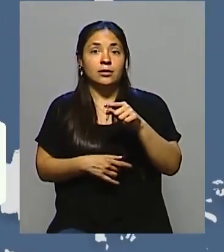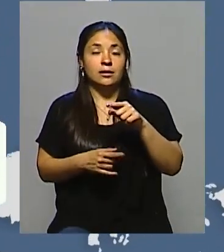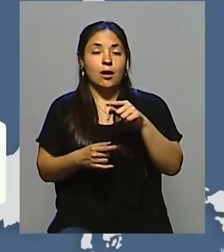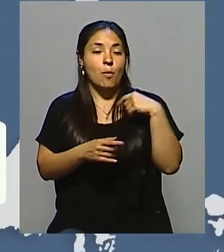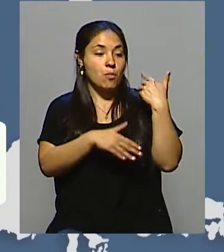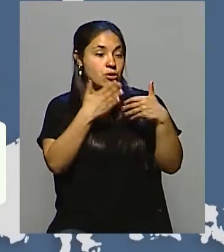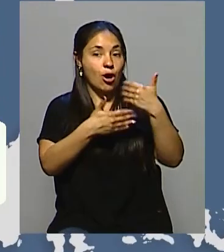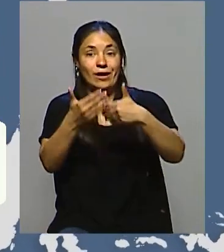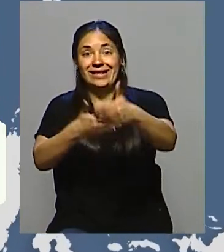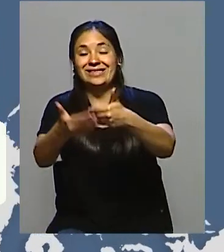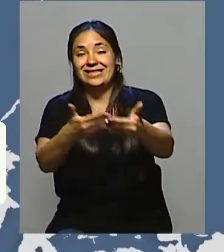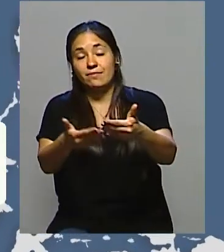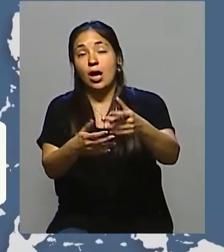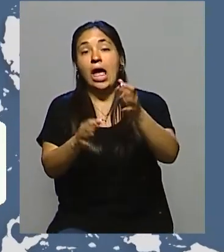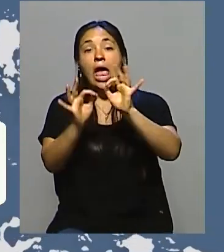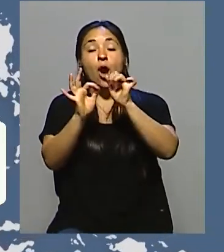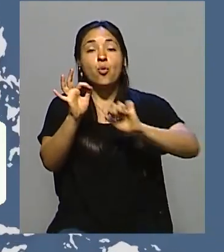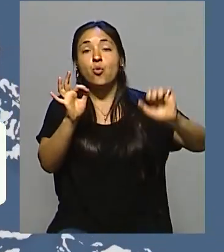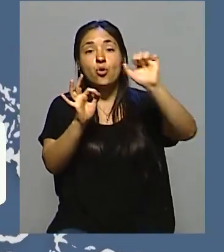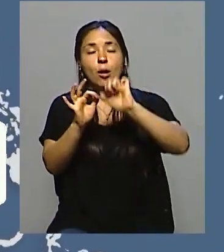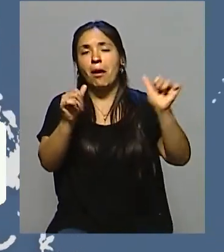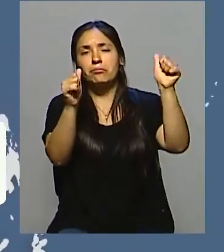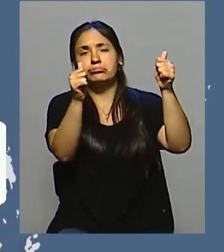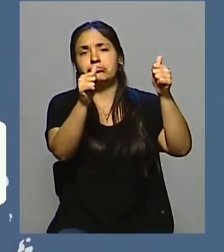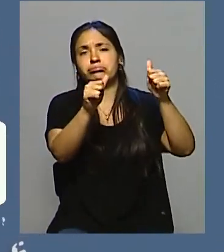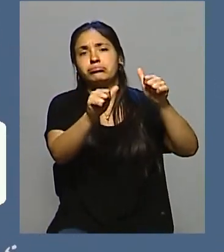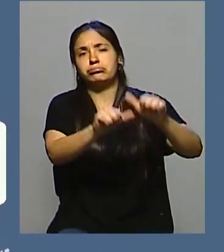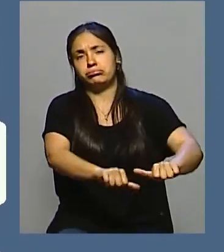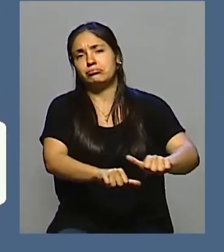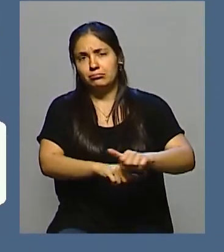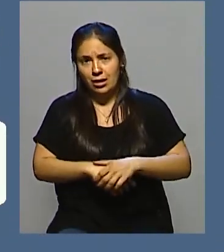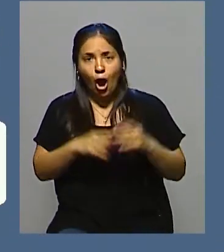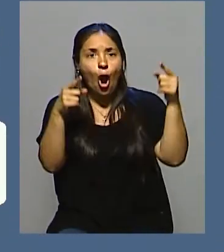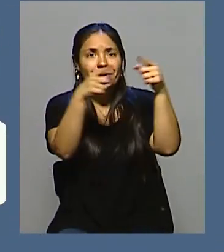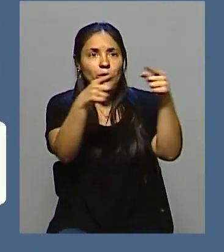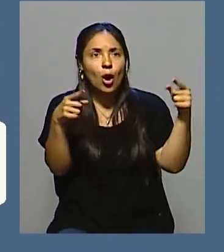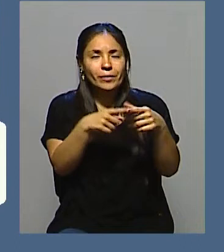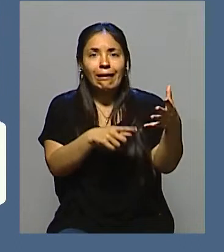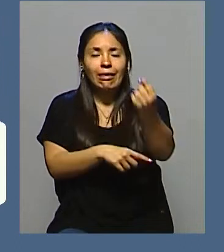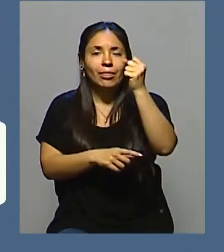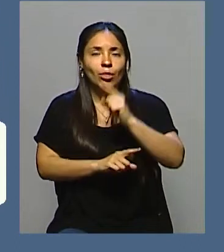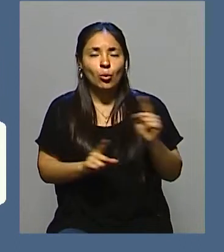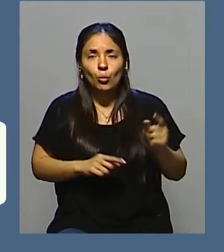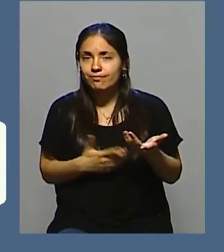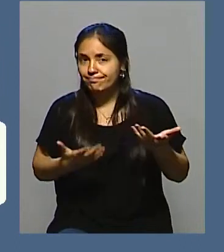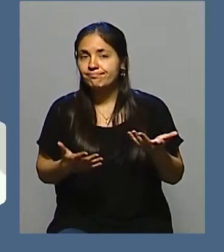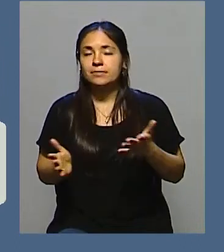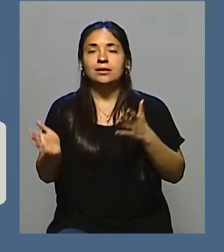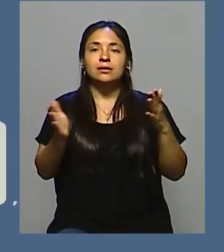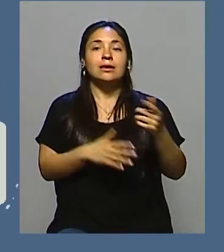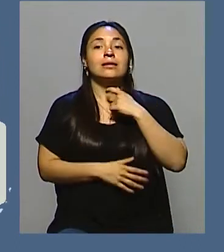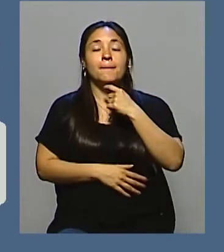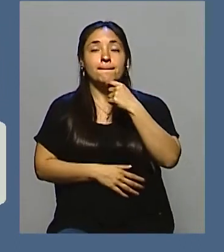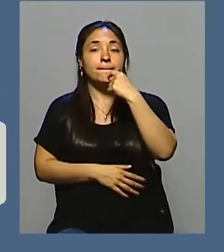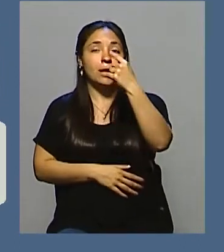en Europa ha quebrado totalmente con todos sus objetivos. Para el final, preguntarle también, queríamos, Guido, ¿cuál